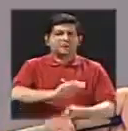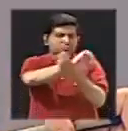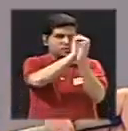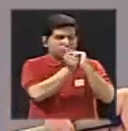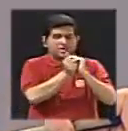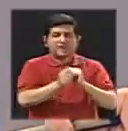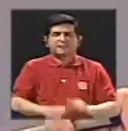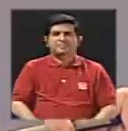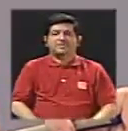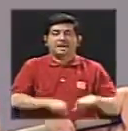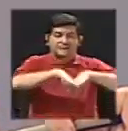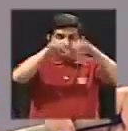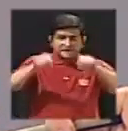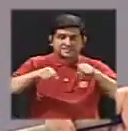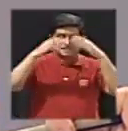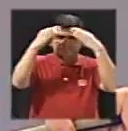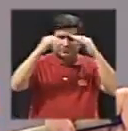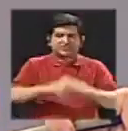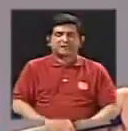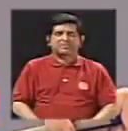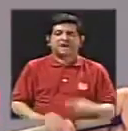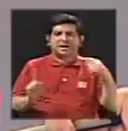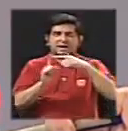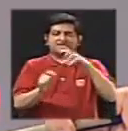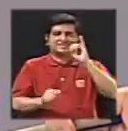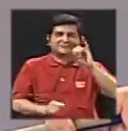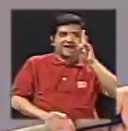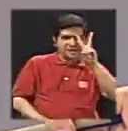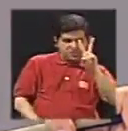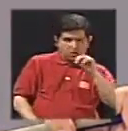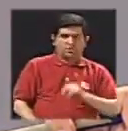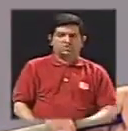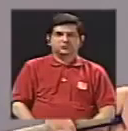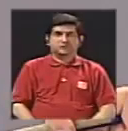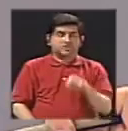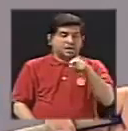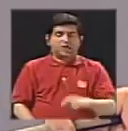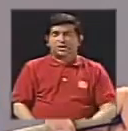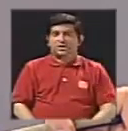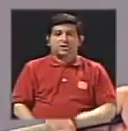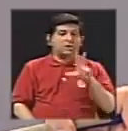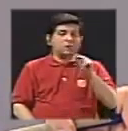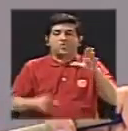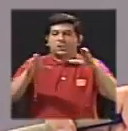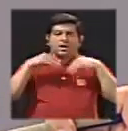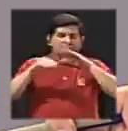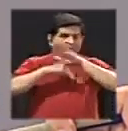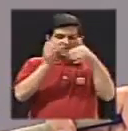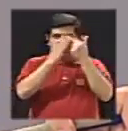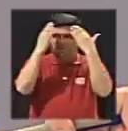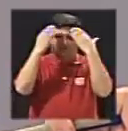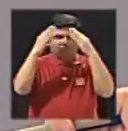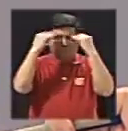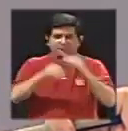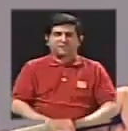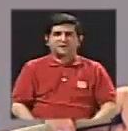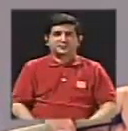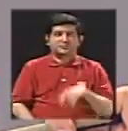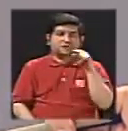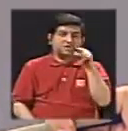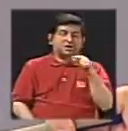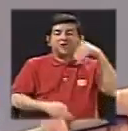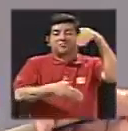datos a Integra 2, Integra no absorbió o no recibió esa información y se la guardó.